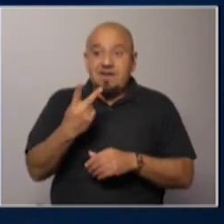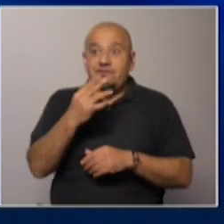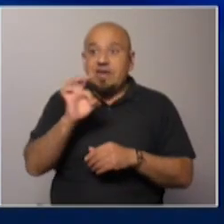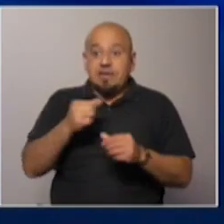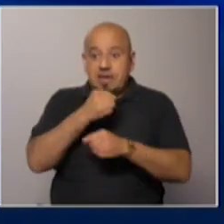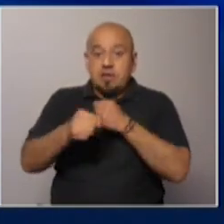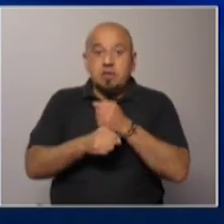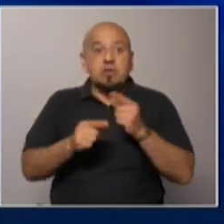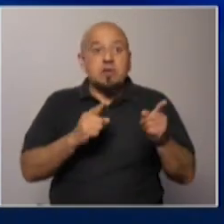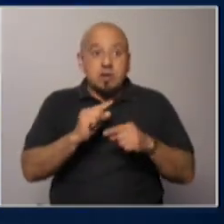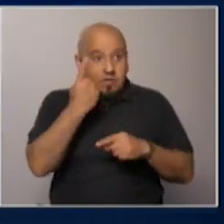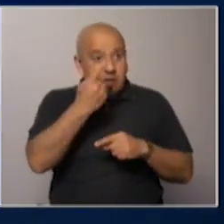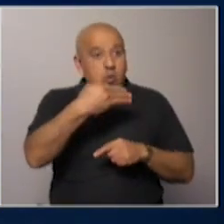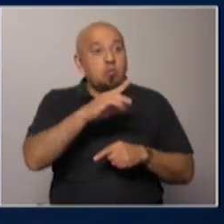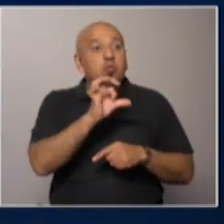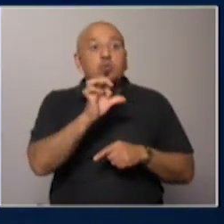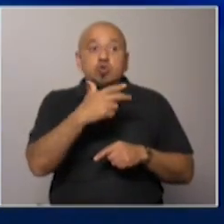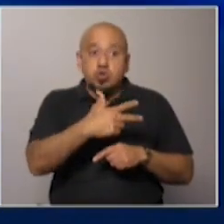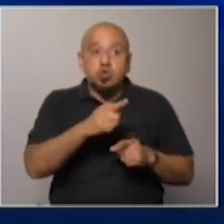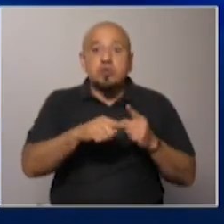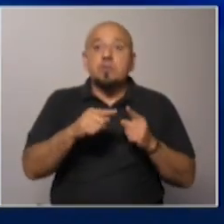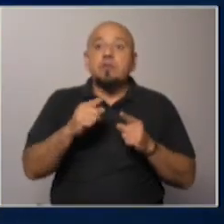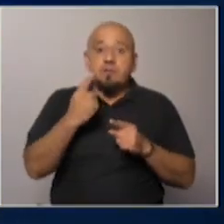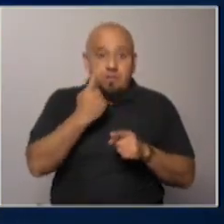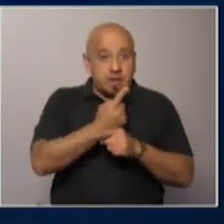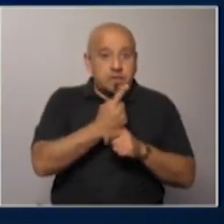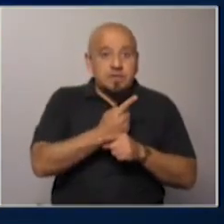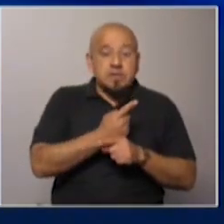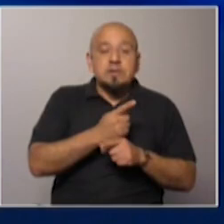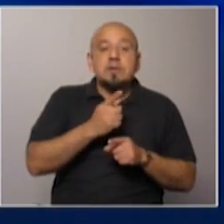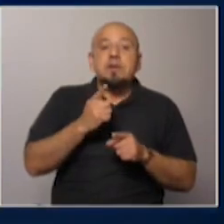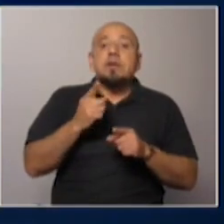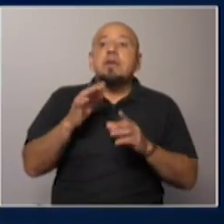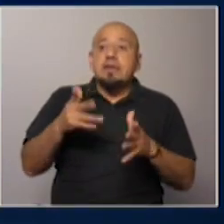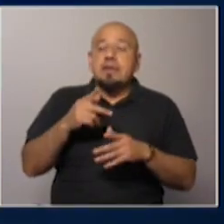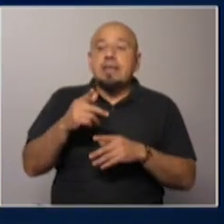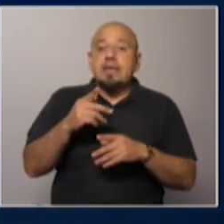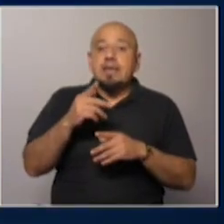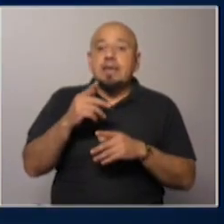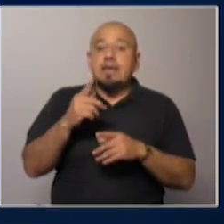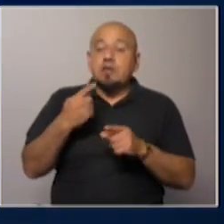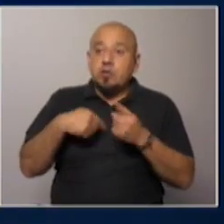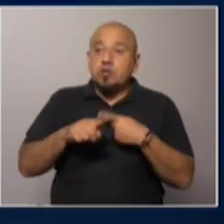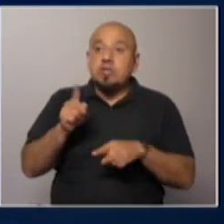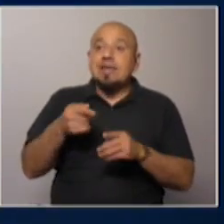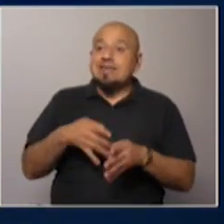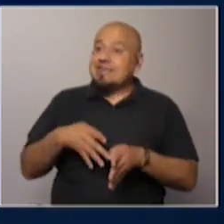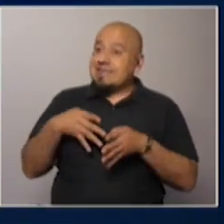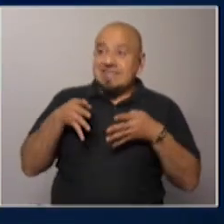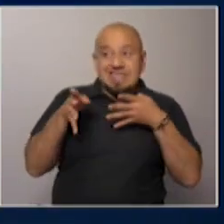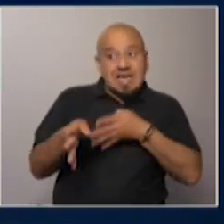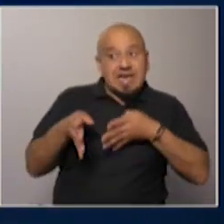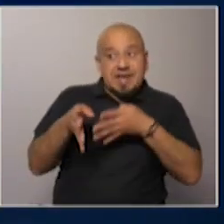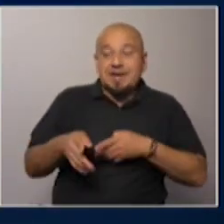el primer mandato del primer mandato de otro después de obama y el de tram y el de trapo o sea es la guerra global contra el